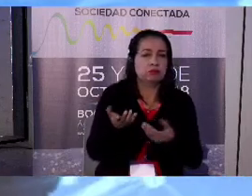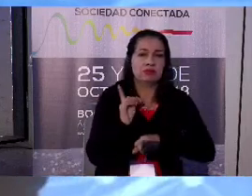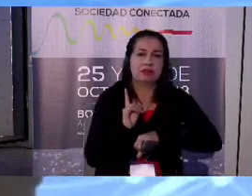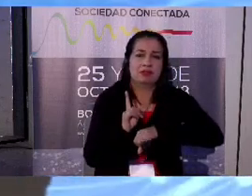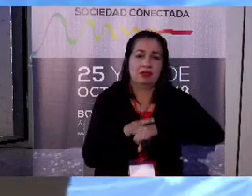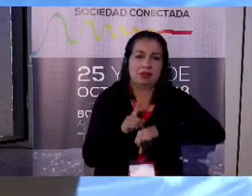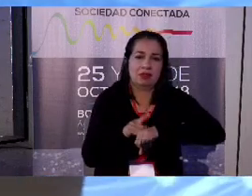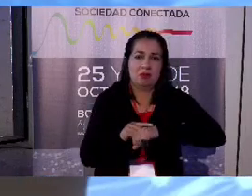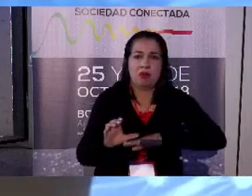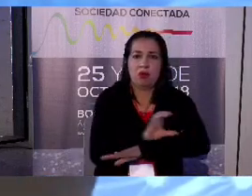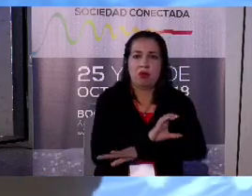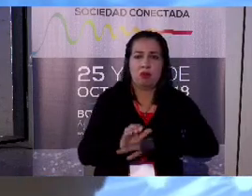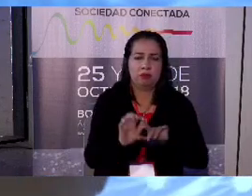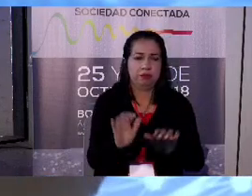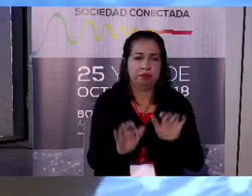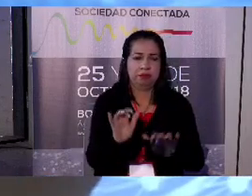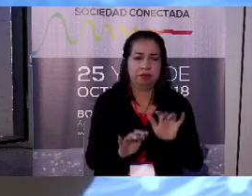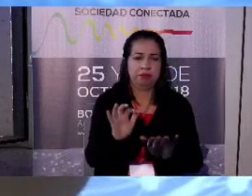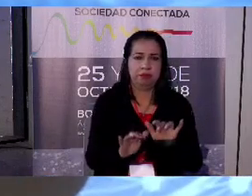de computación